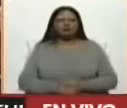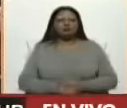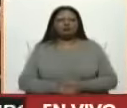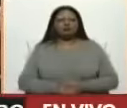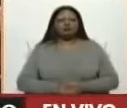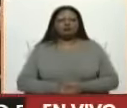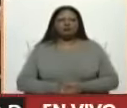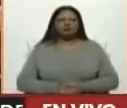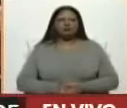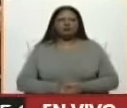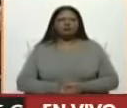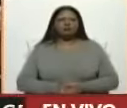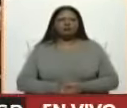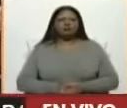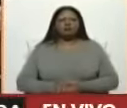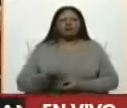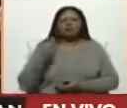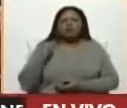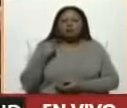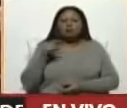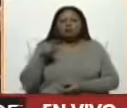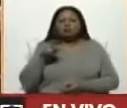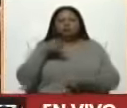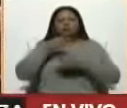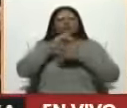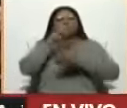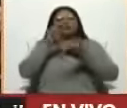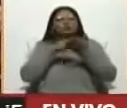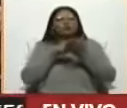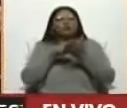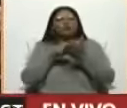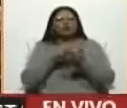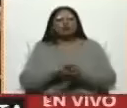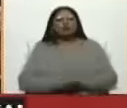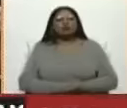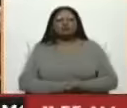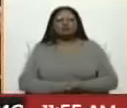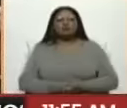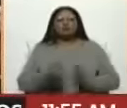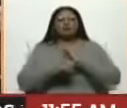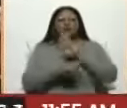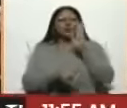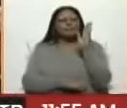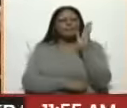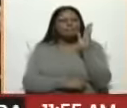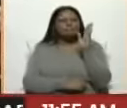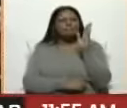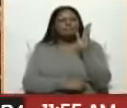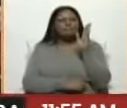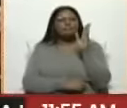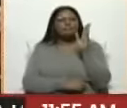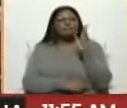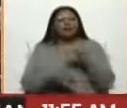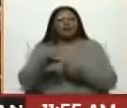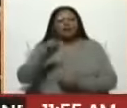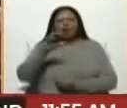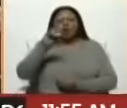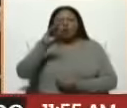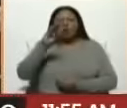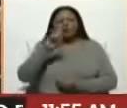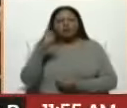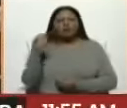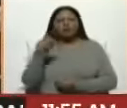Y llamábamos. Hicimos uno nacional en Los Caobos, en el Parque Los Caobos. Yo recuerdo clarito que un tipo me dijo que